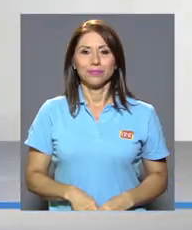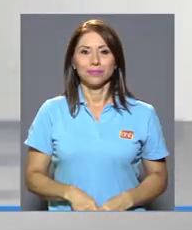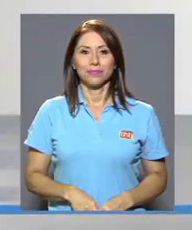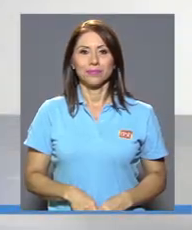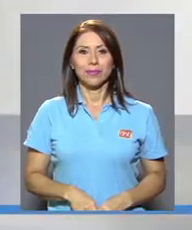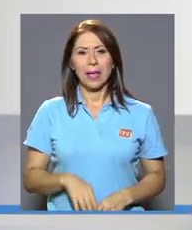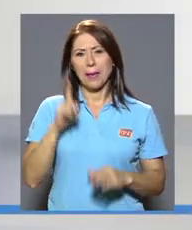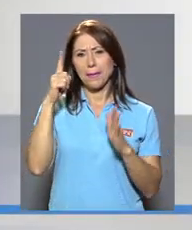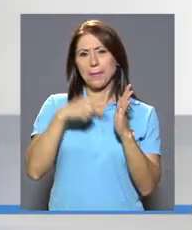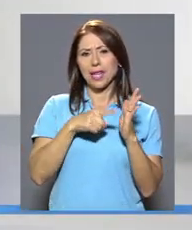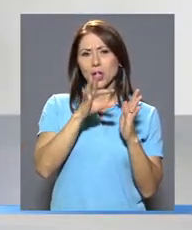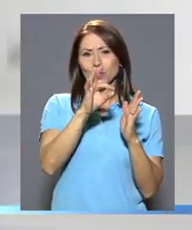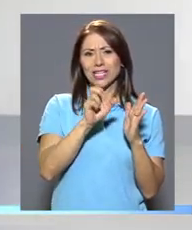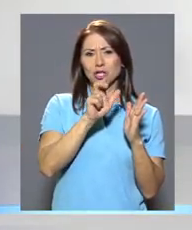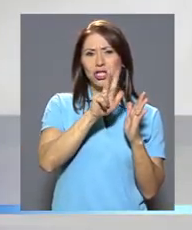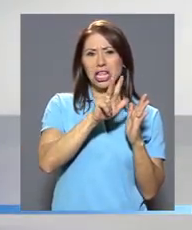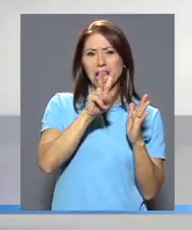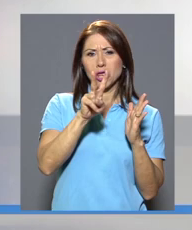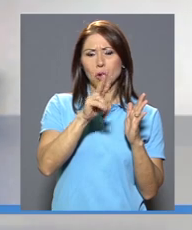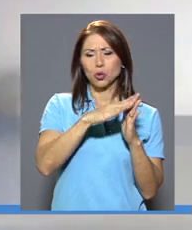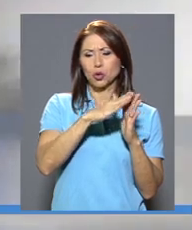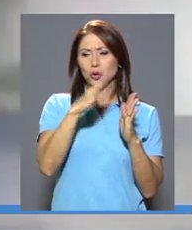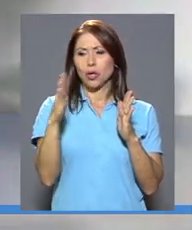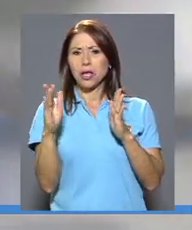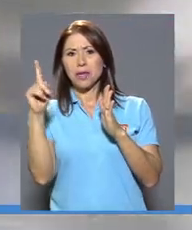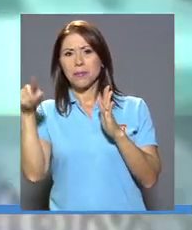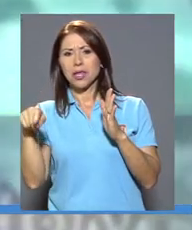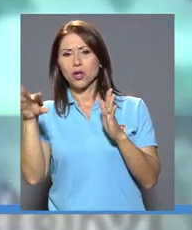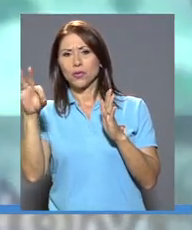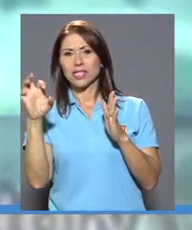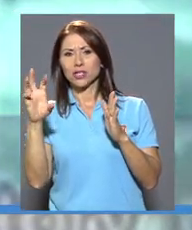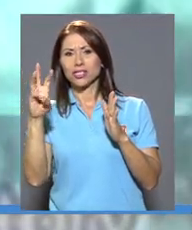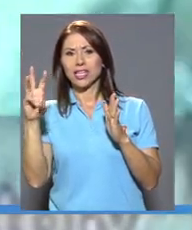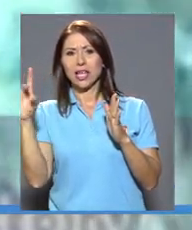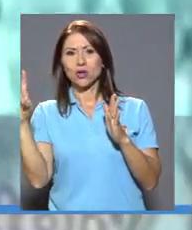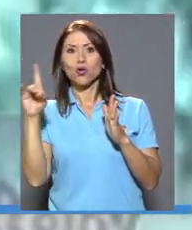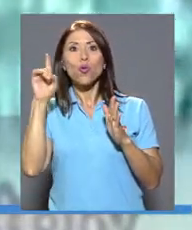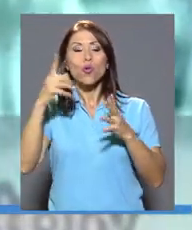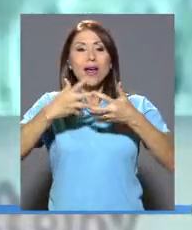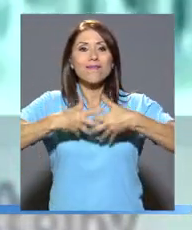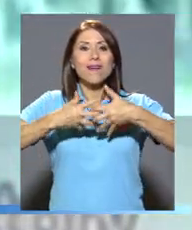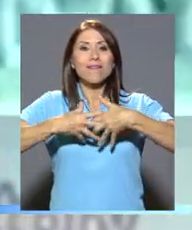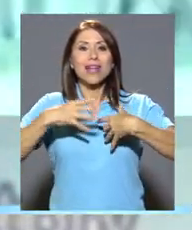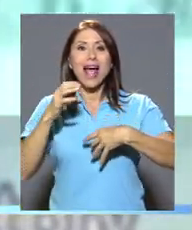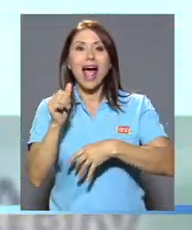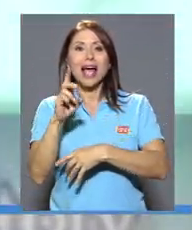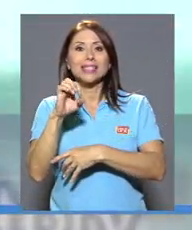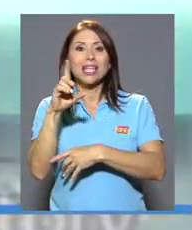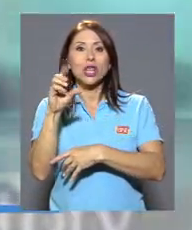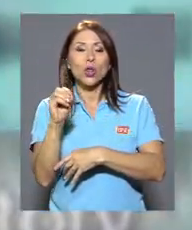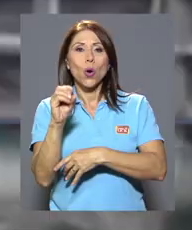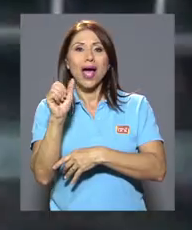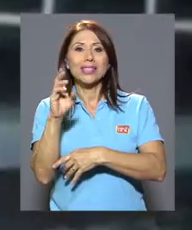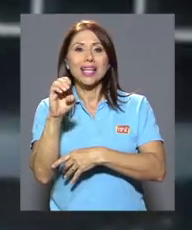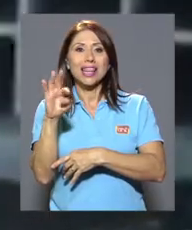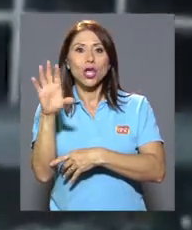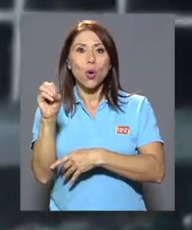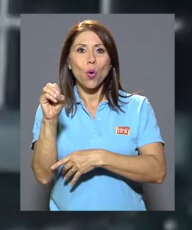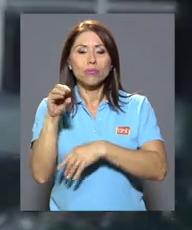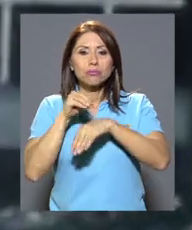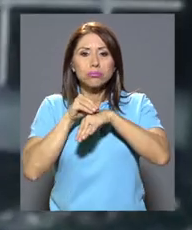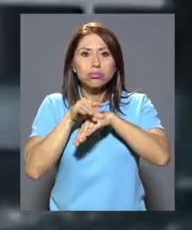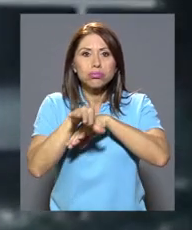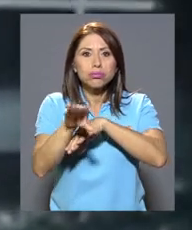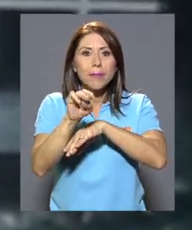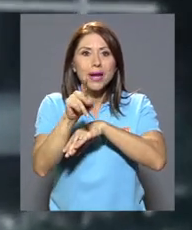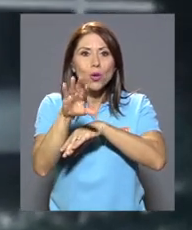Entre 1932 y 1968, una fábrica de ácido acético vertió mercurio en la bahía de Minamata, en Japón.